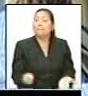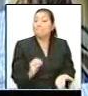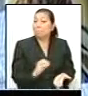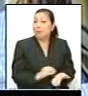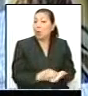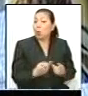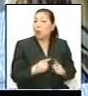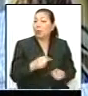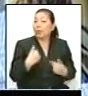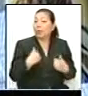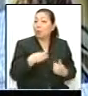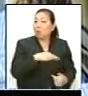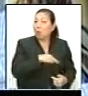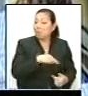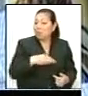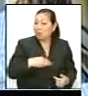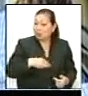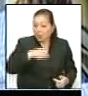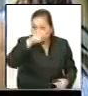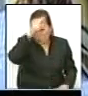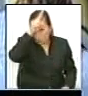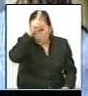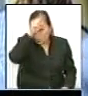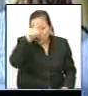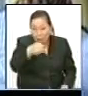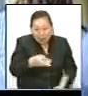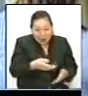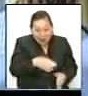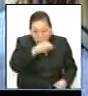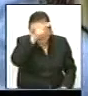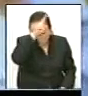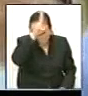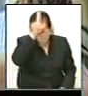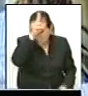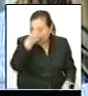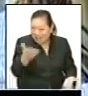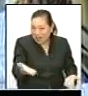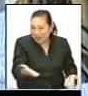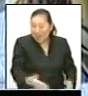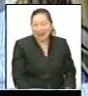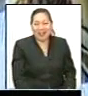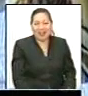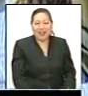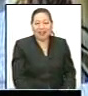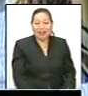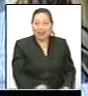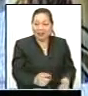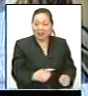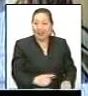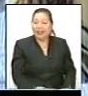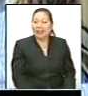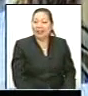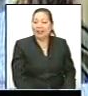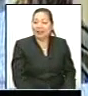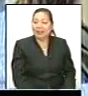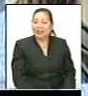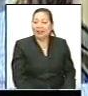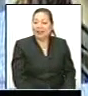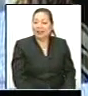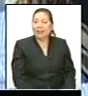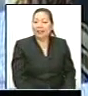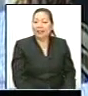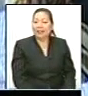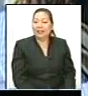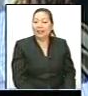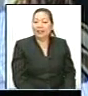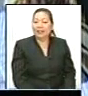tenemos un ministro de Cultura que es cusqueño. En una oportunidad, me va a permitir extenderme, señor